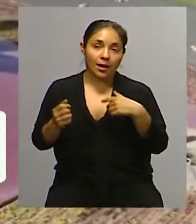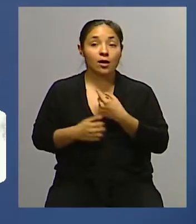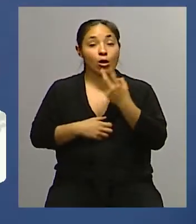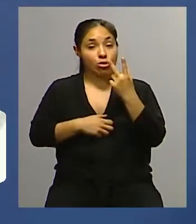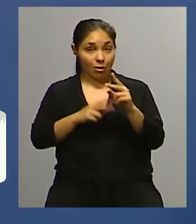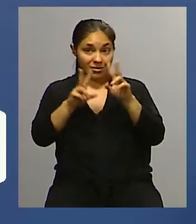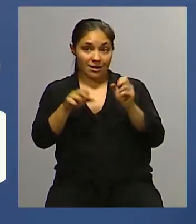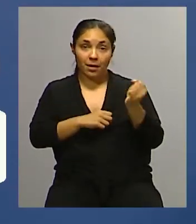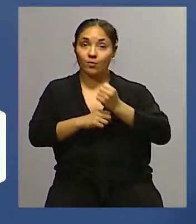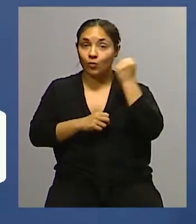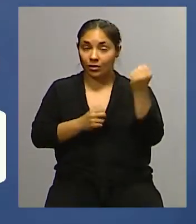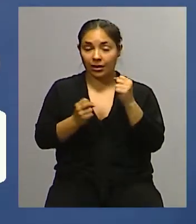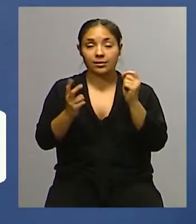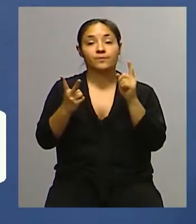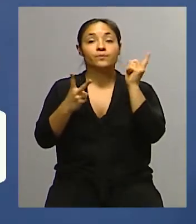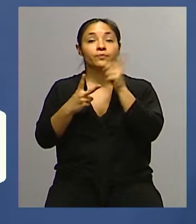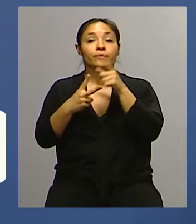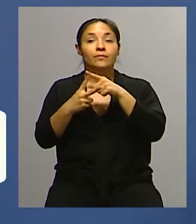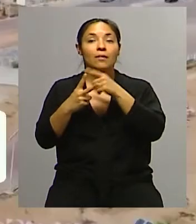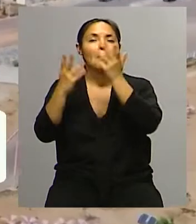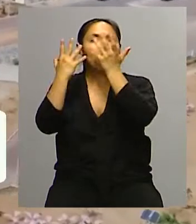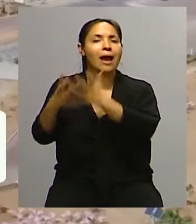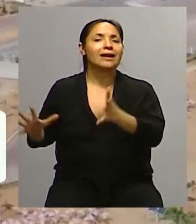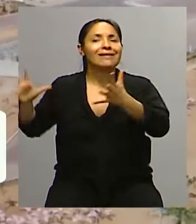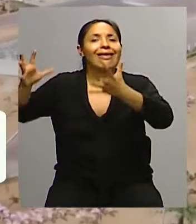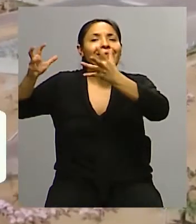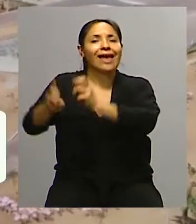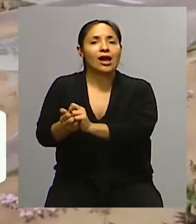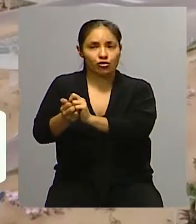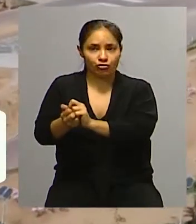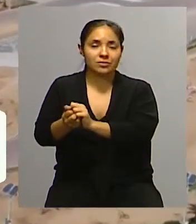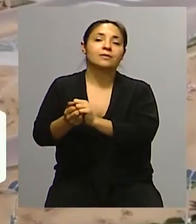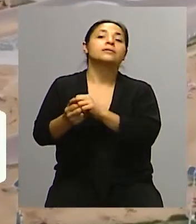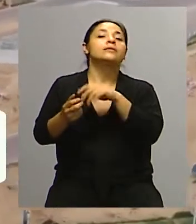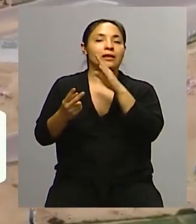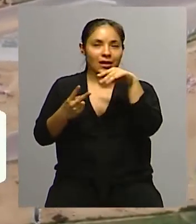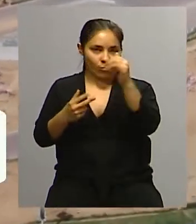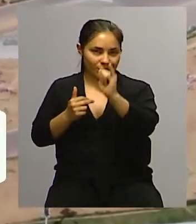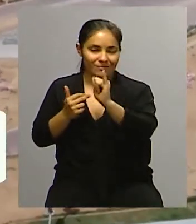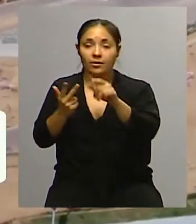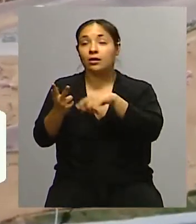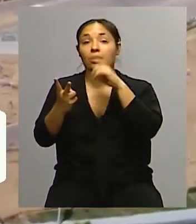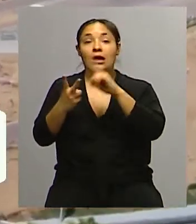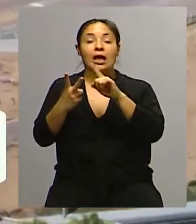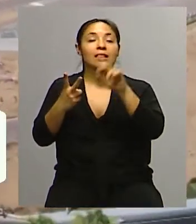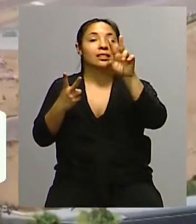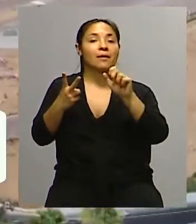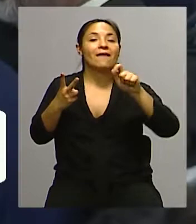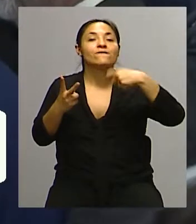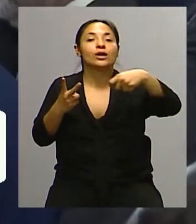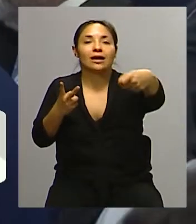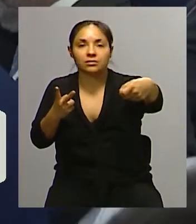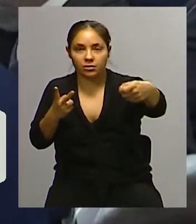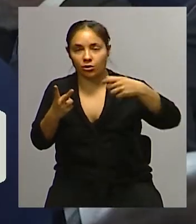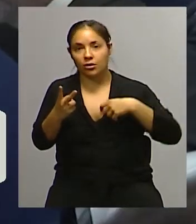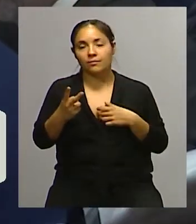son principales. El primero es pérdidas y daños, que nos podemos ir deteniendo luego, y el segundo el financiamiento. Es el